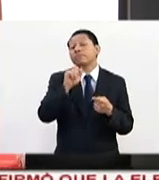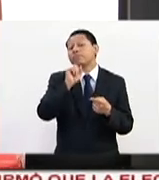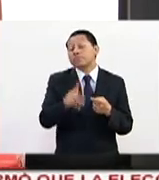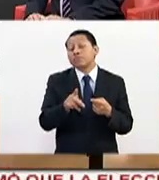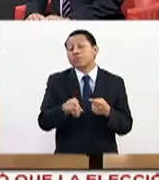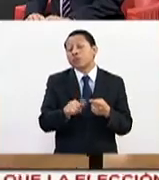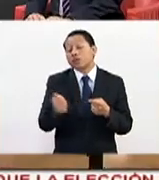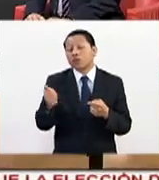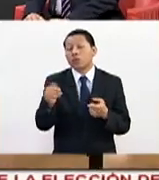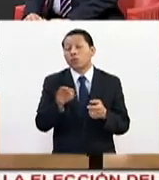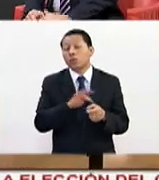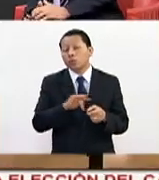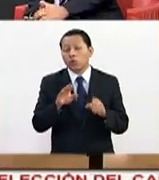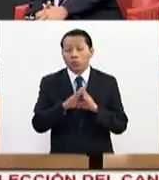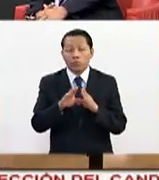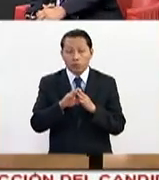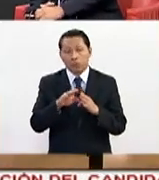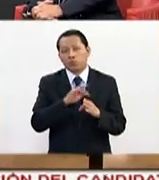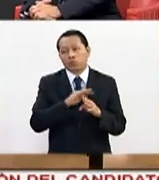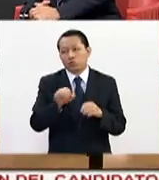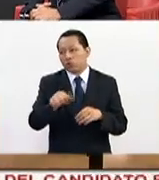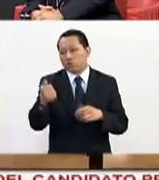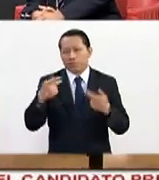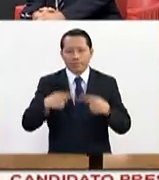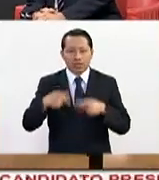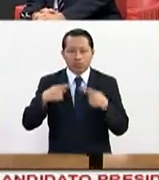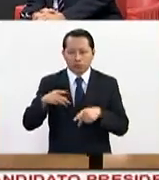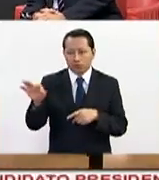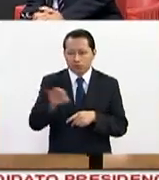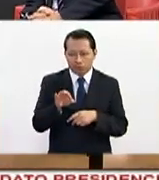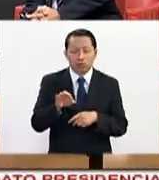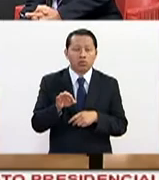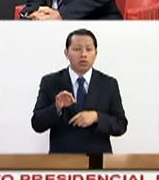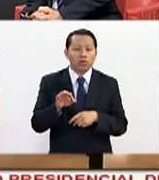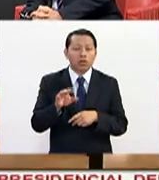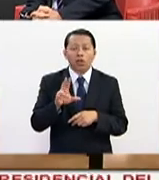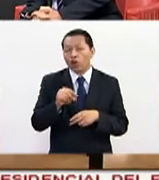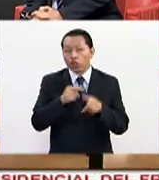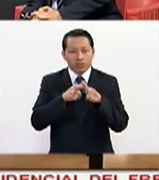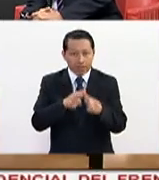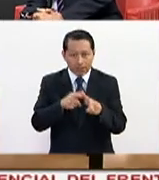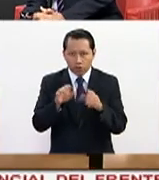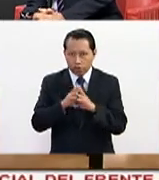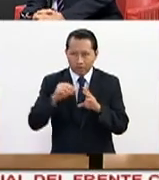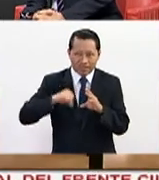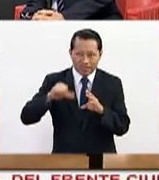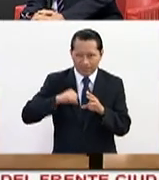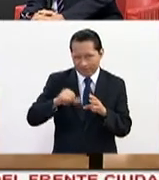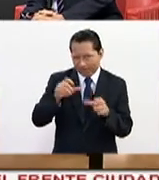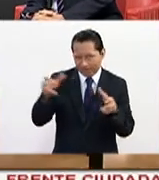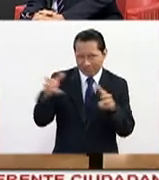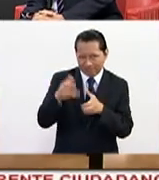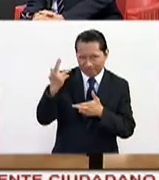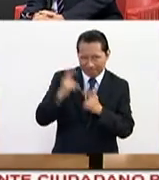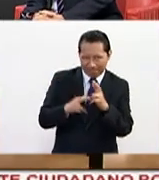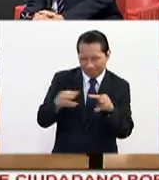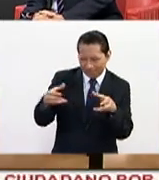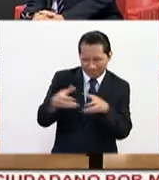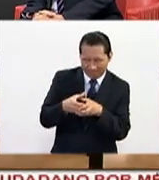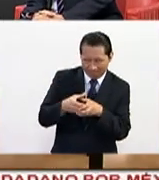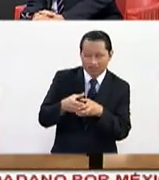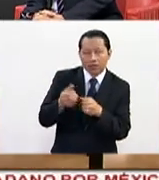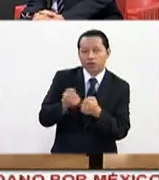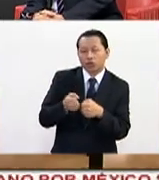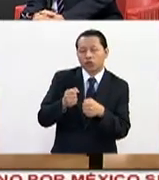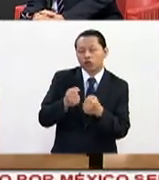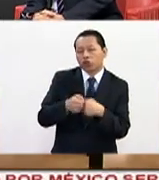que puede escoger a otra persona que ya no dé continuidad a lo que era antiguamente el régimen, o que ya no dé continuidad al régimen